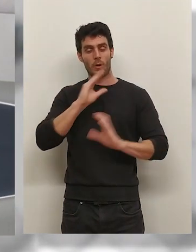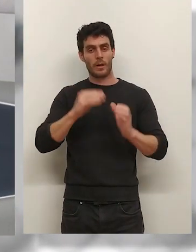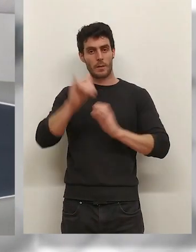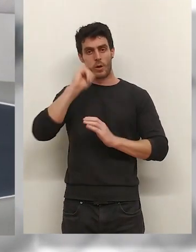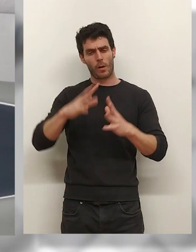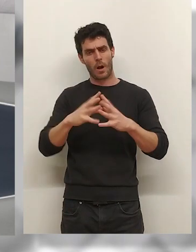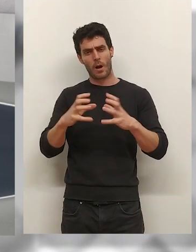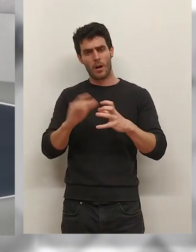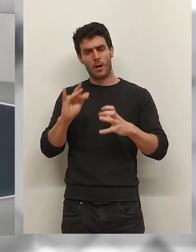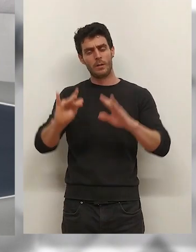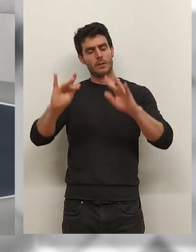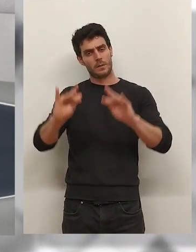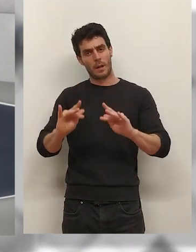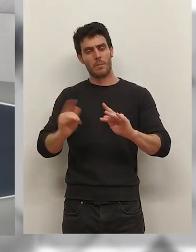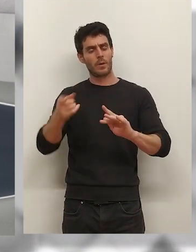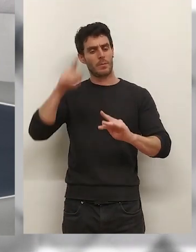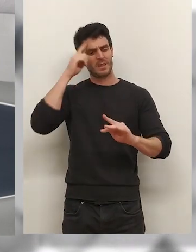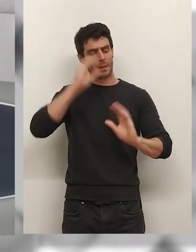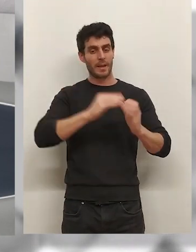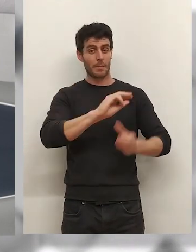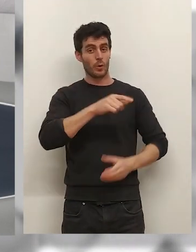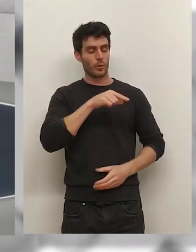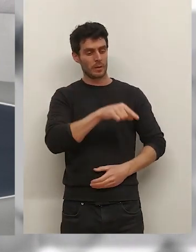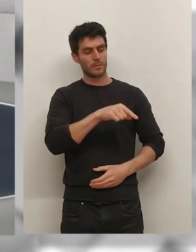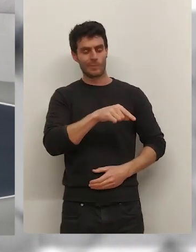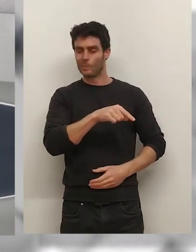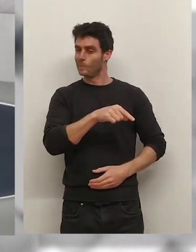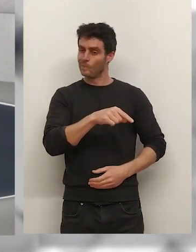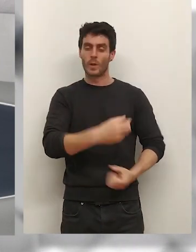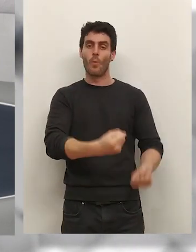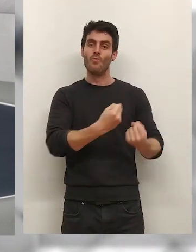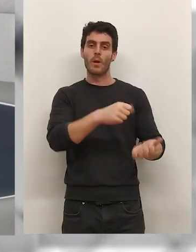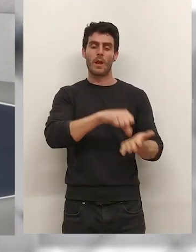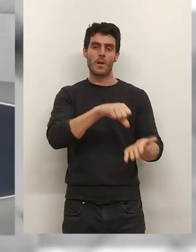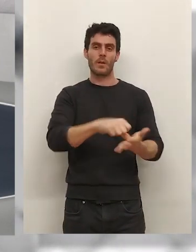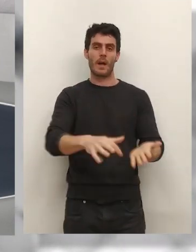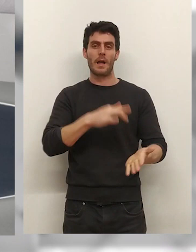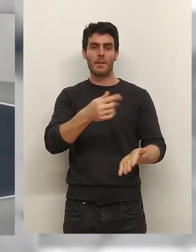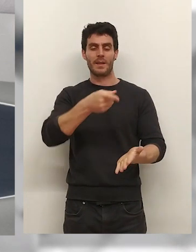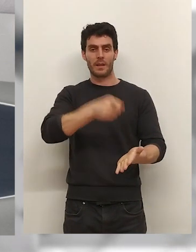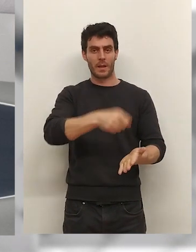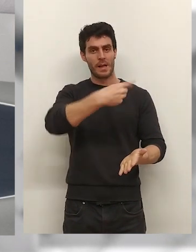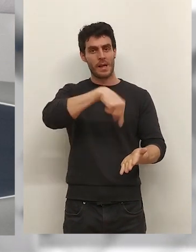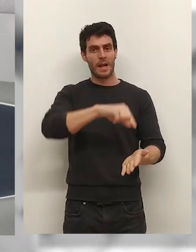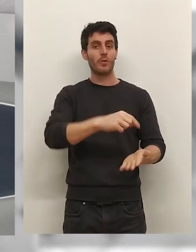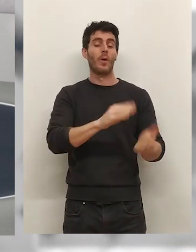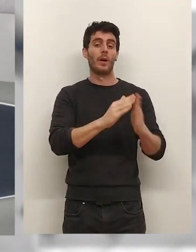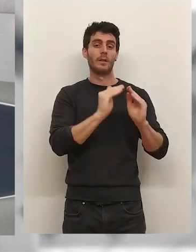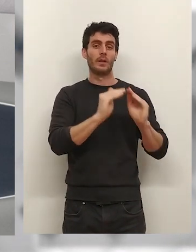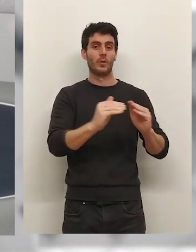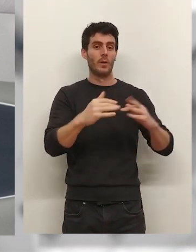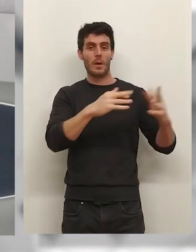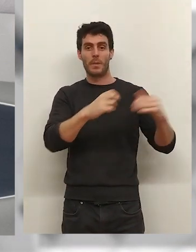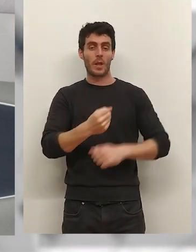con ganas, pero también son conscientes de que Menorca se ha mostrado muy sólido como local. De hecho, en casa solo ha perdido